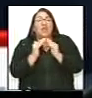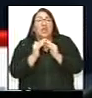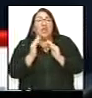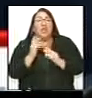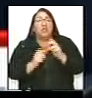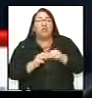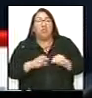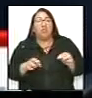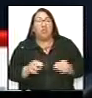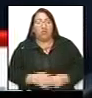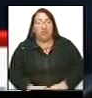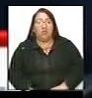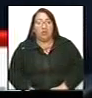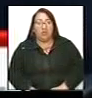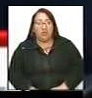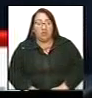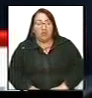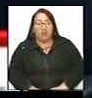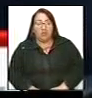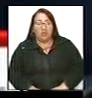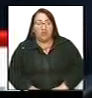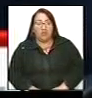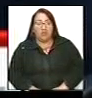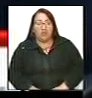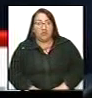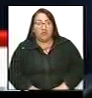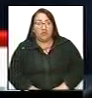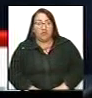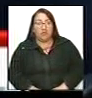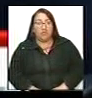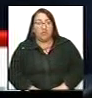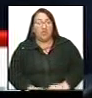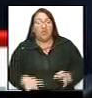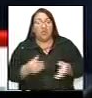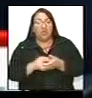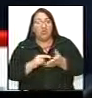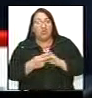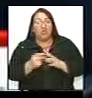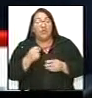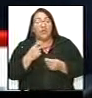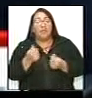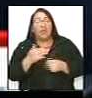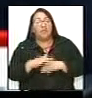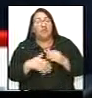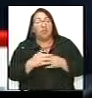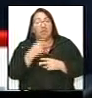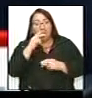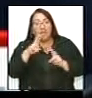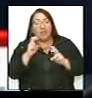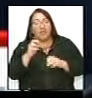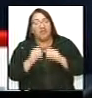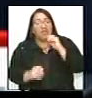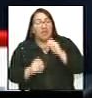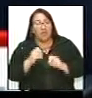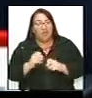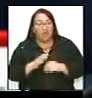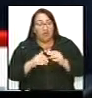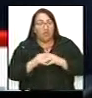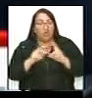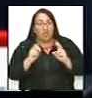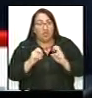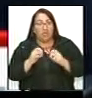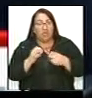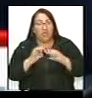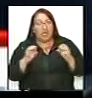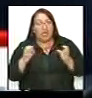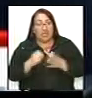poblaciones que viven en las zonas más alejadas pero si bien es cierto tampoco no tenemos recursos para ver el tema de saneamiento para ver el tema energía